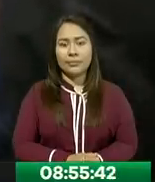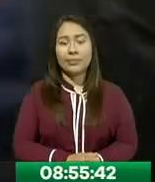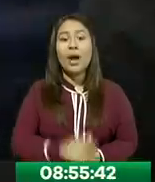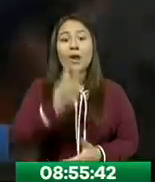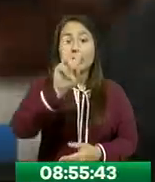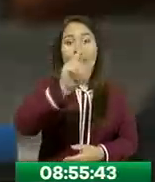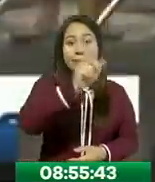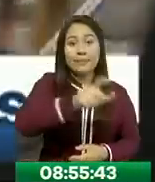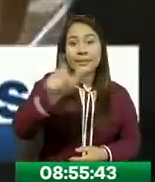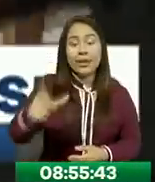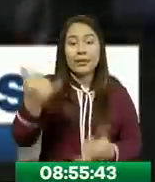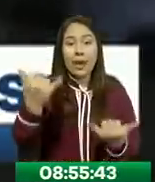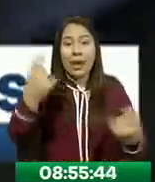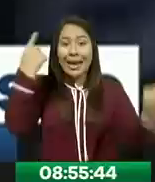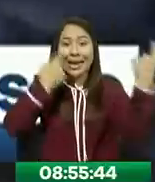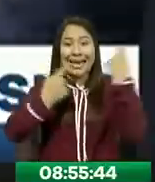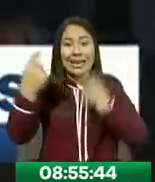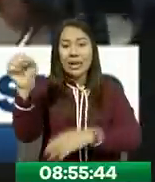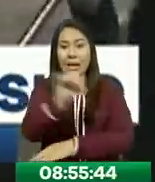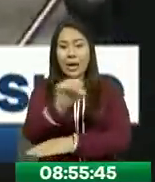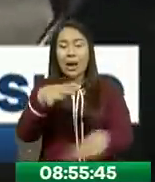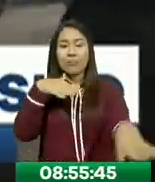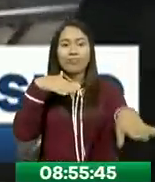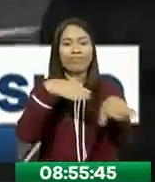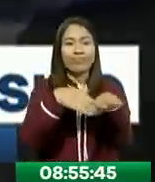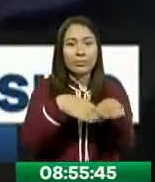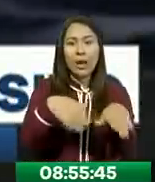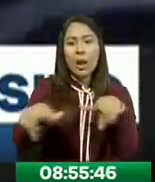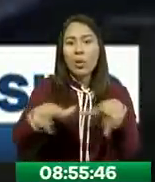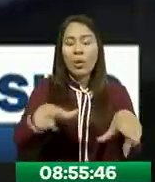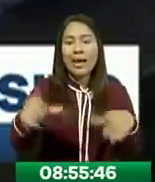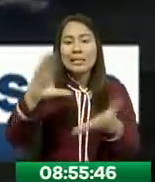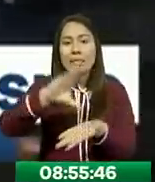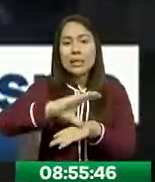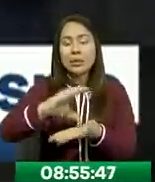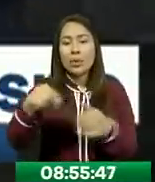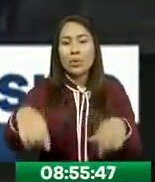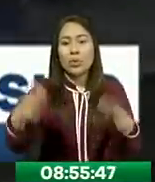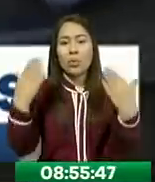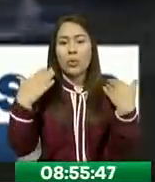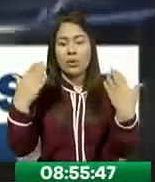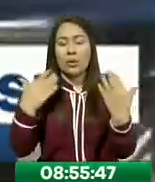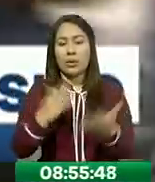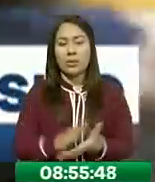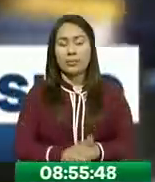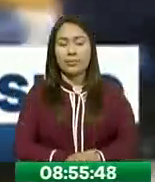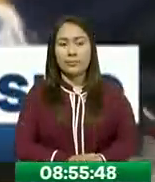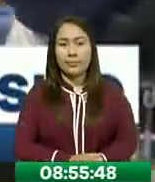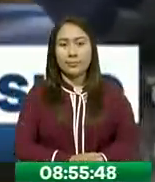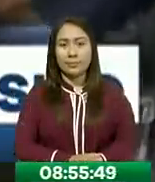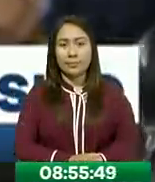Dos personas se resultaron heridas en un accidente de tránsito registrado en el centro de la urbe.